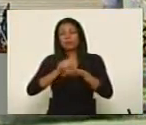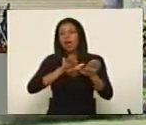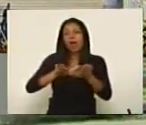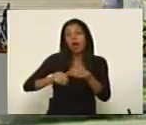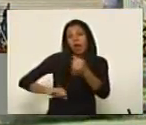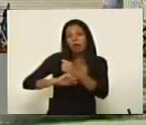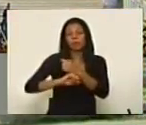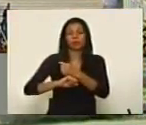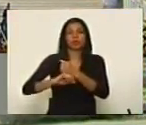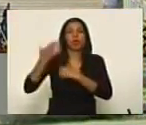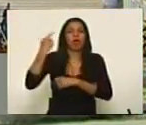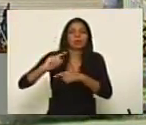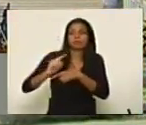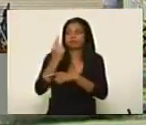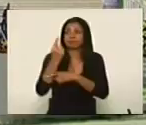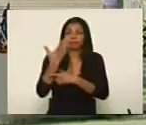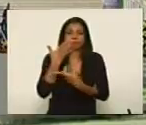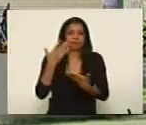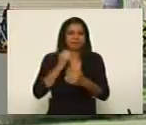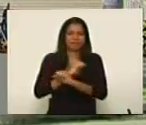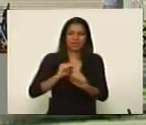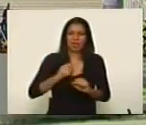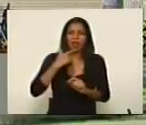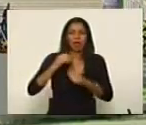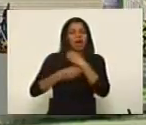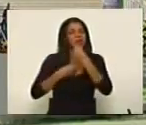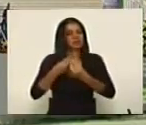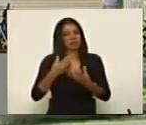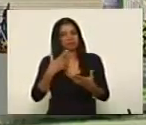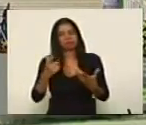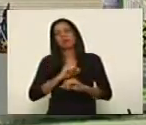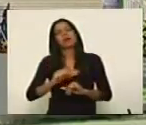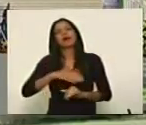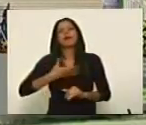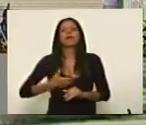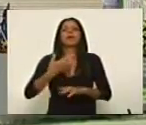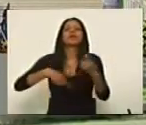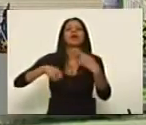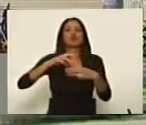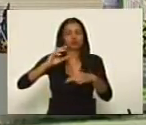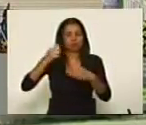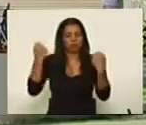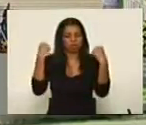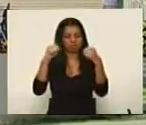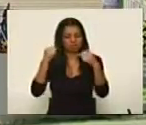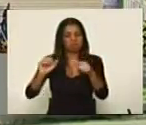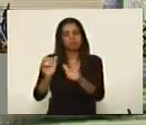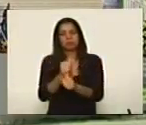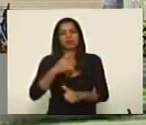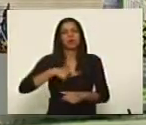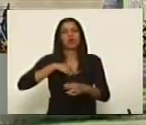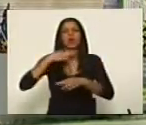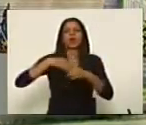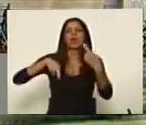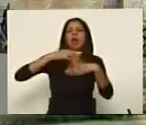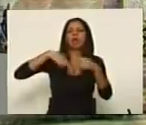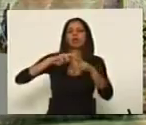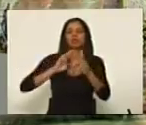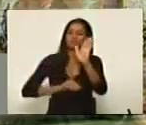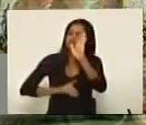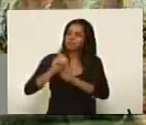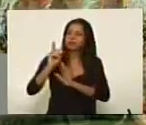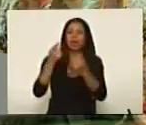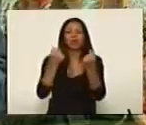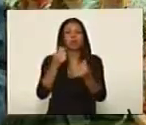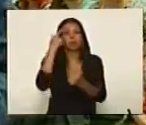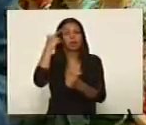que no se haya hecho antes, no significa que no pueda ser posible. Y es posible porque estamos en revolución, porque estamos en la boda de una nueva revolución financiera. Y